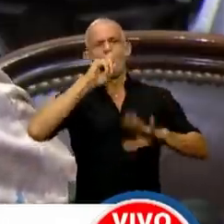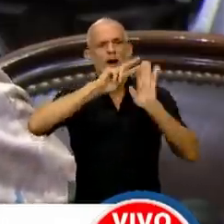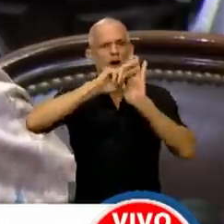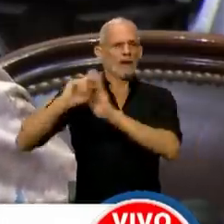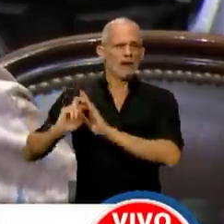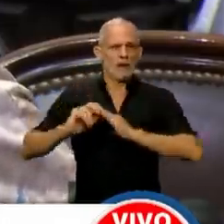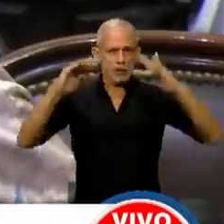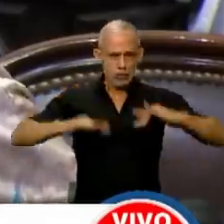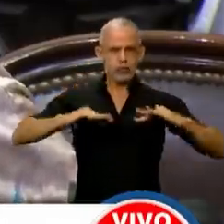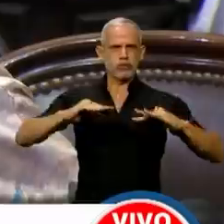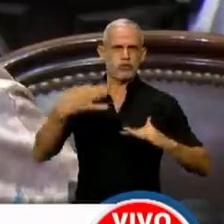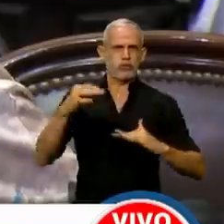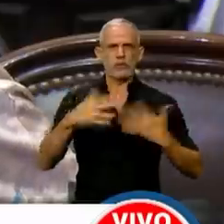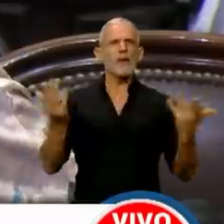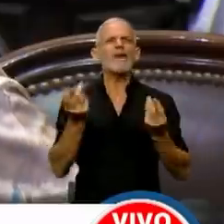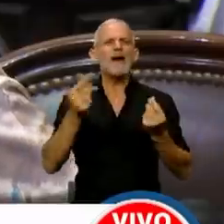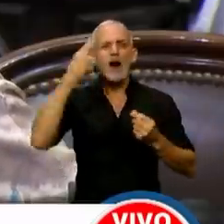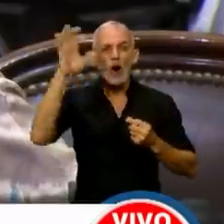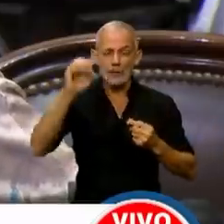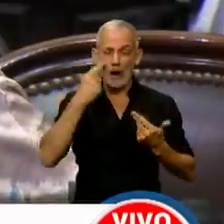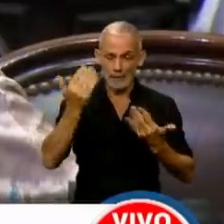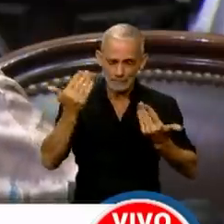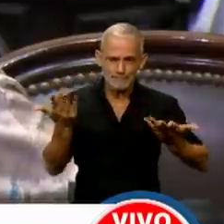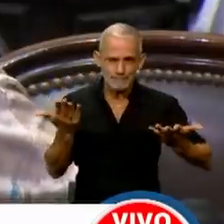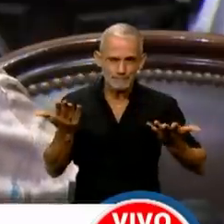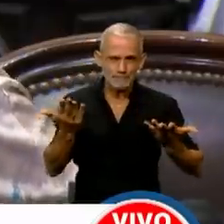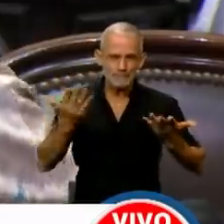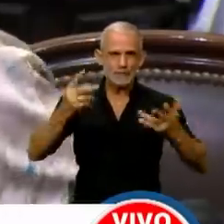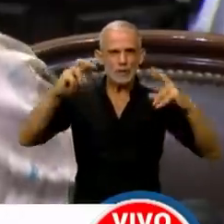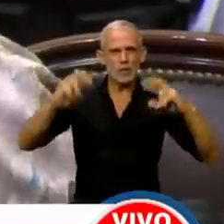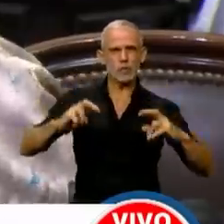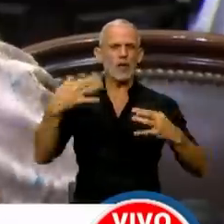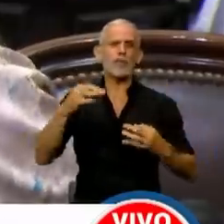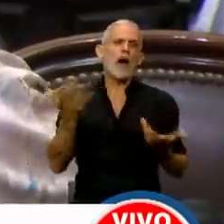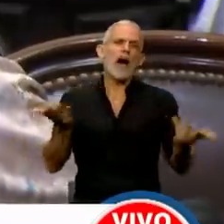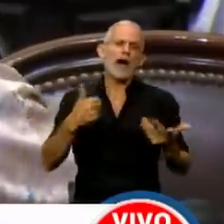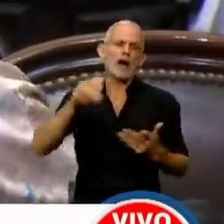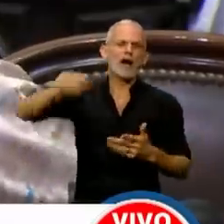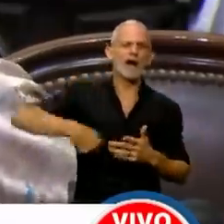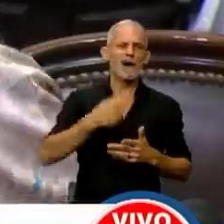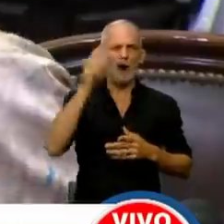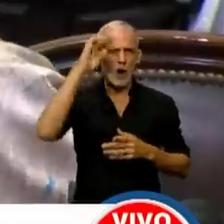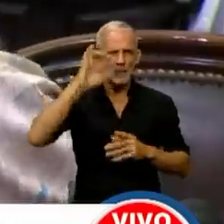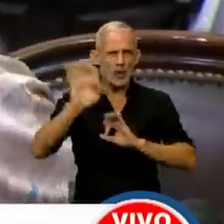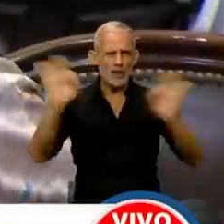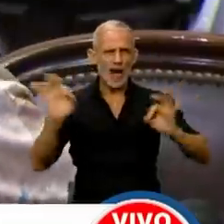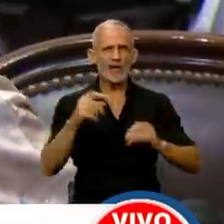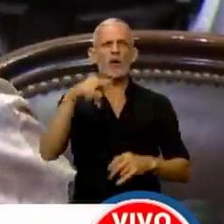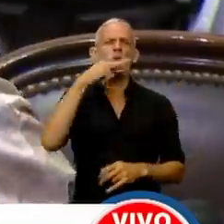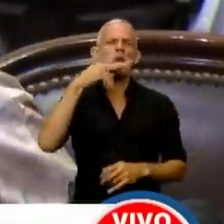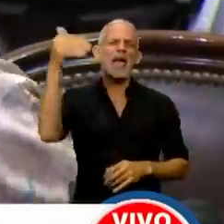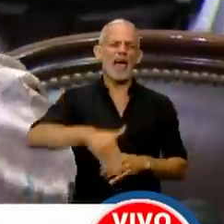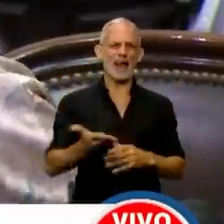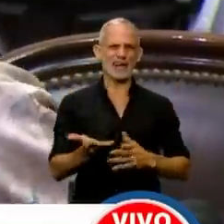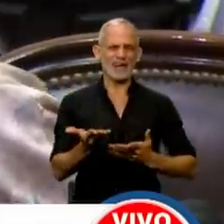pedestal y hay que valorar la opinión del otro. No se valoró la opinión de nadie. Vinieron un